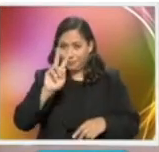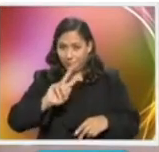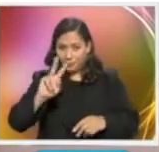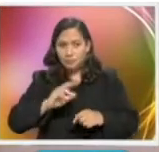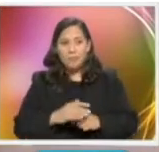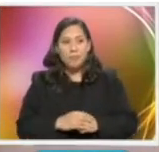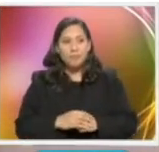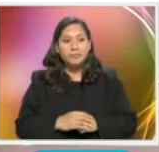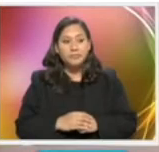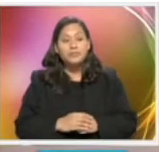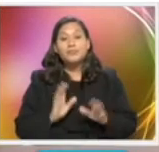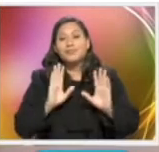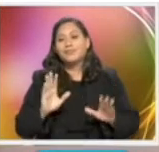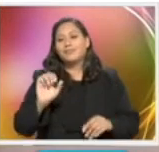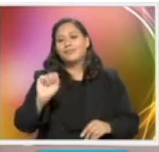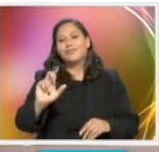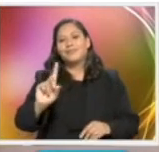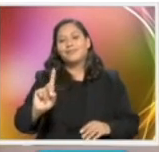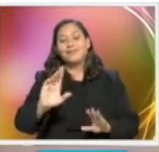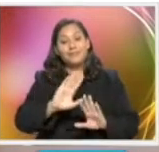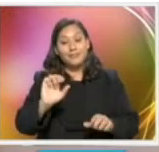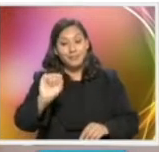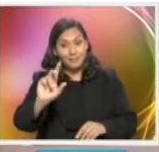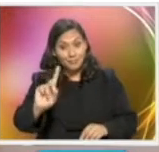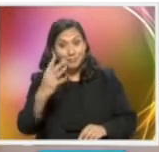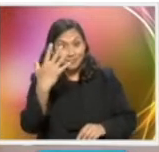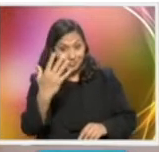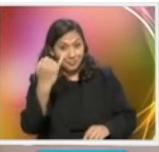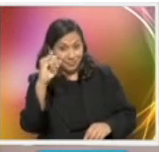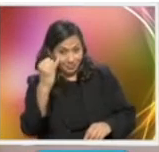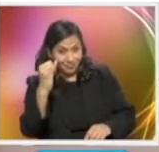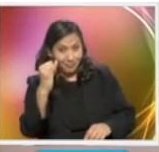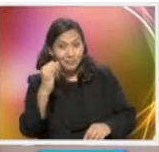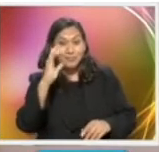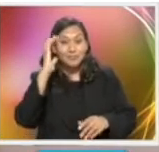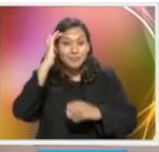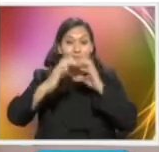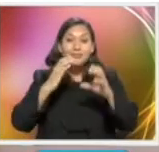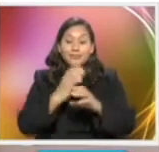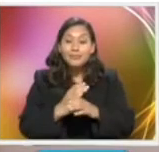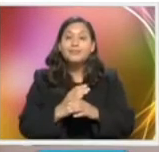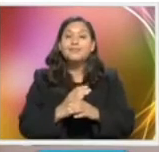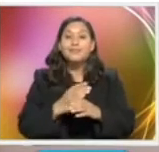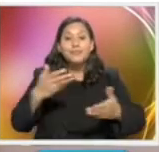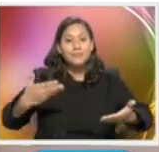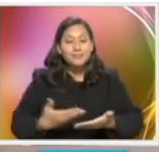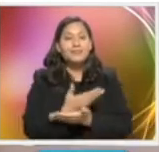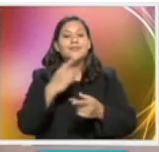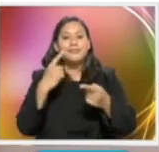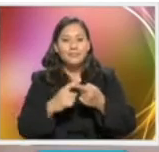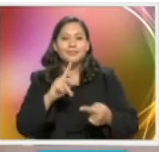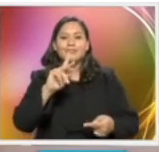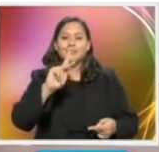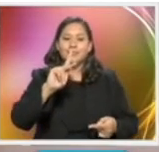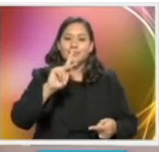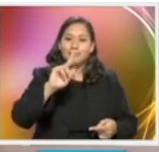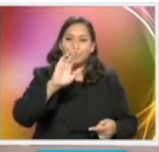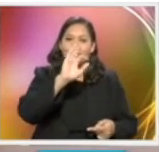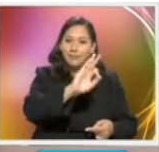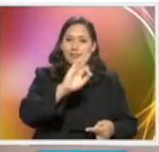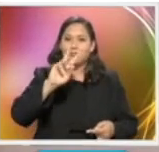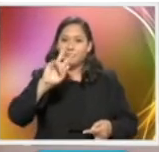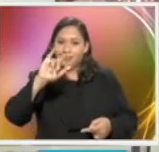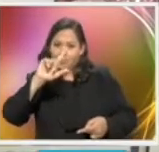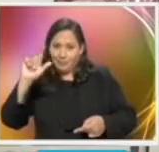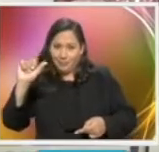también. Ya viene el fin. Y este fin, el 5 de junio, se cumplen años del natalicio de Francisco Villa, como